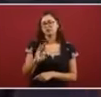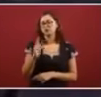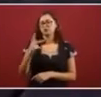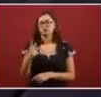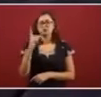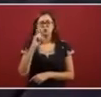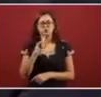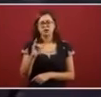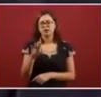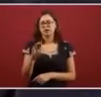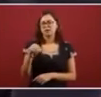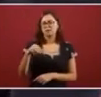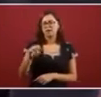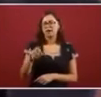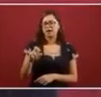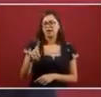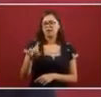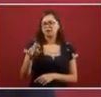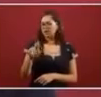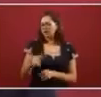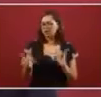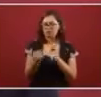Función Pública.